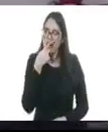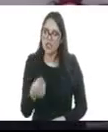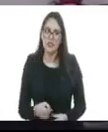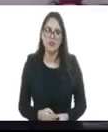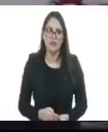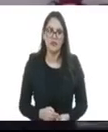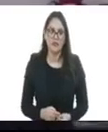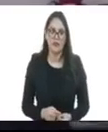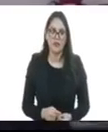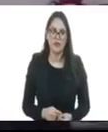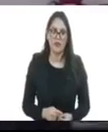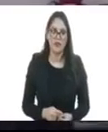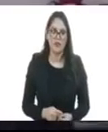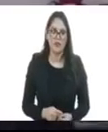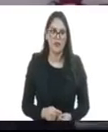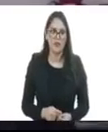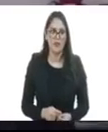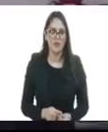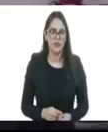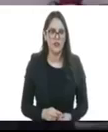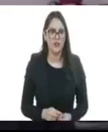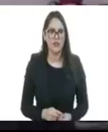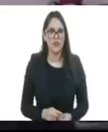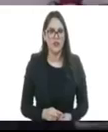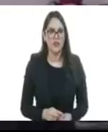que se quedó como